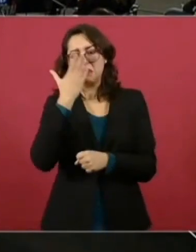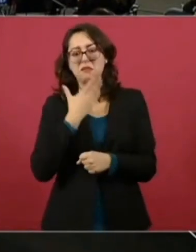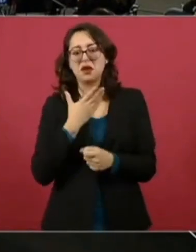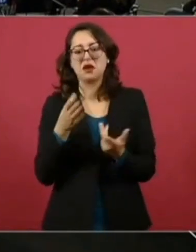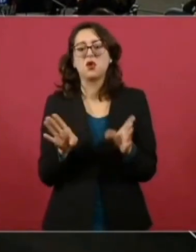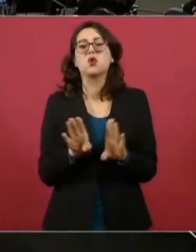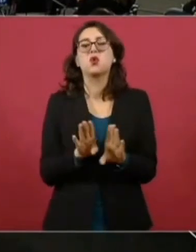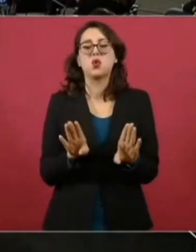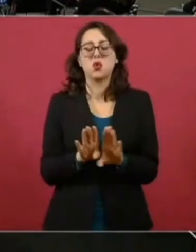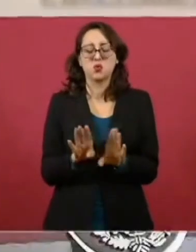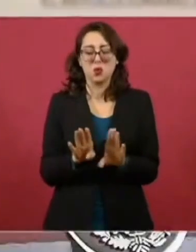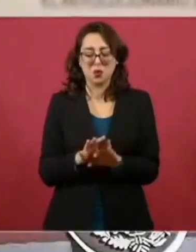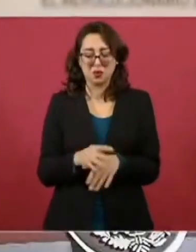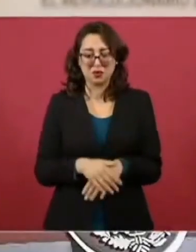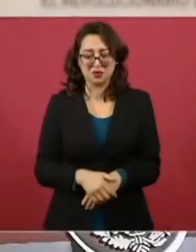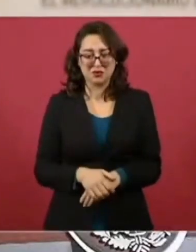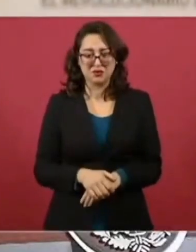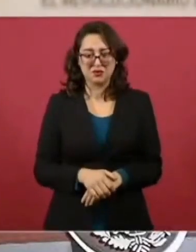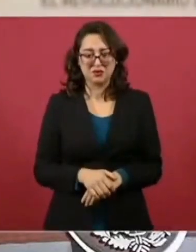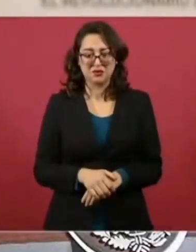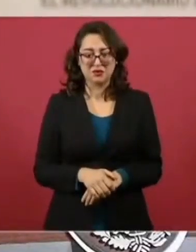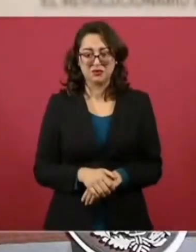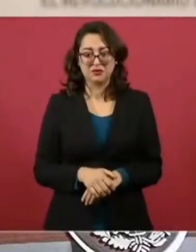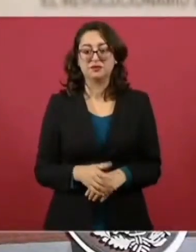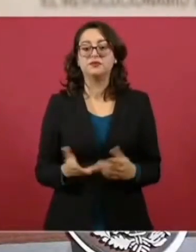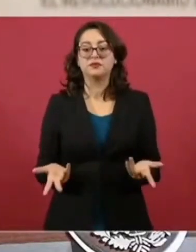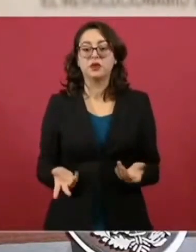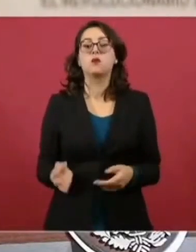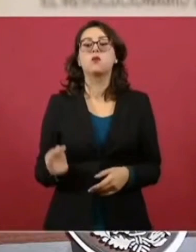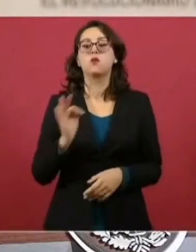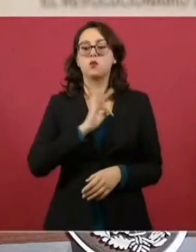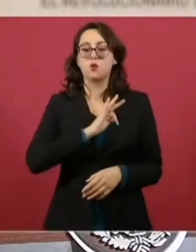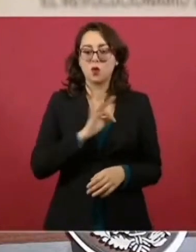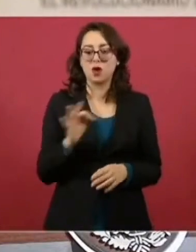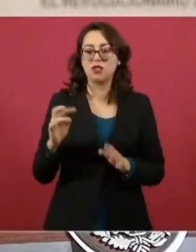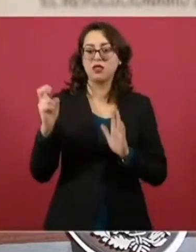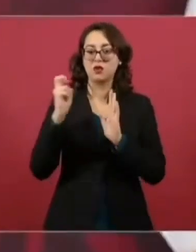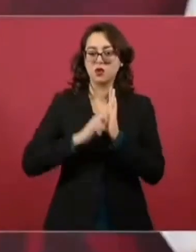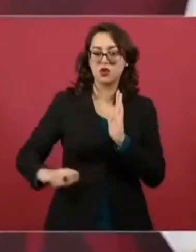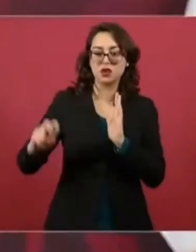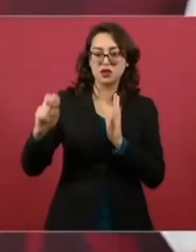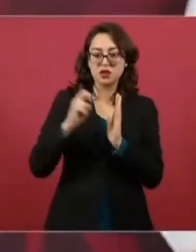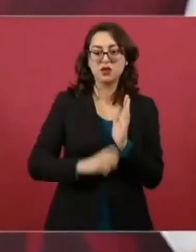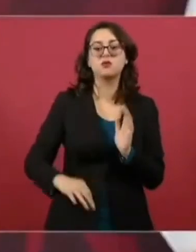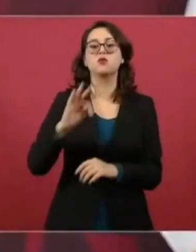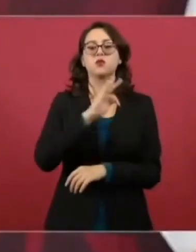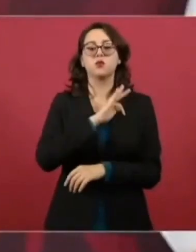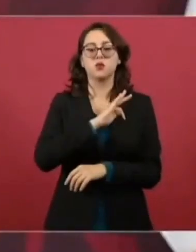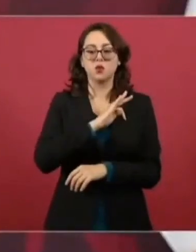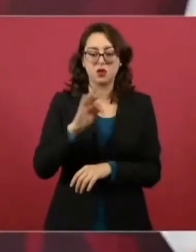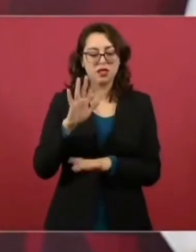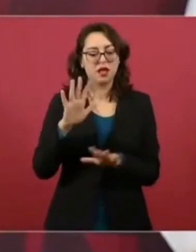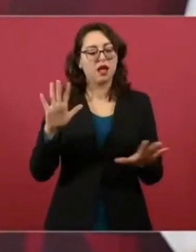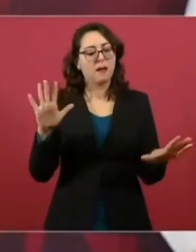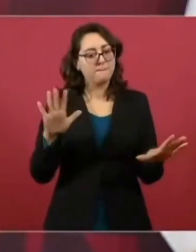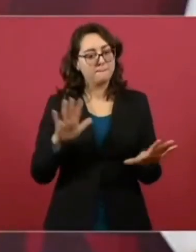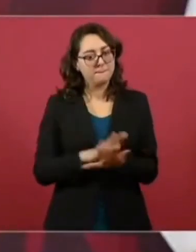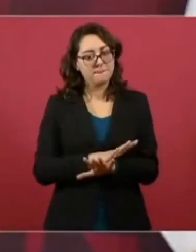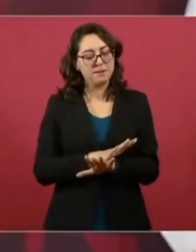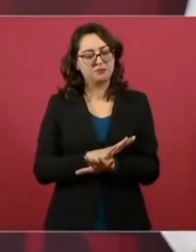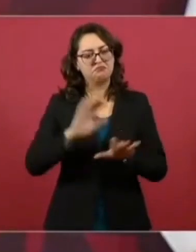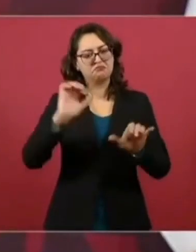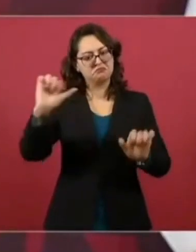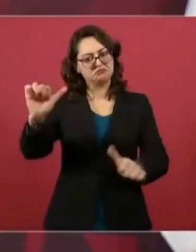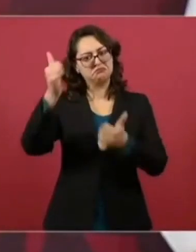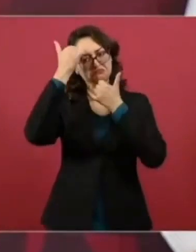Y siempre es tiempo para rectificar. Y es de